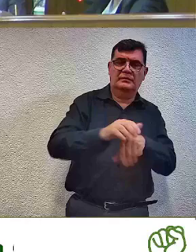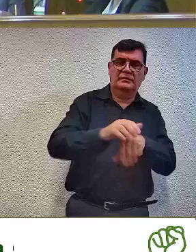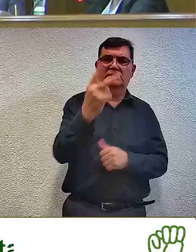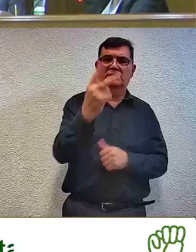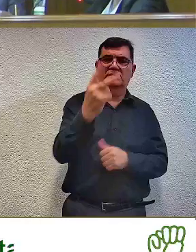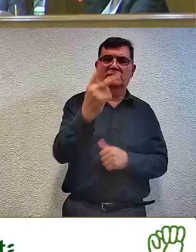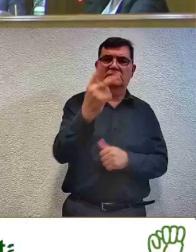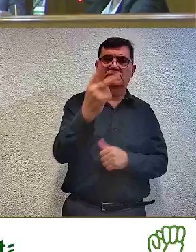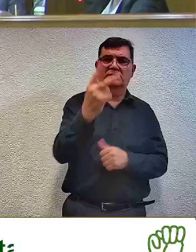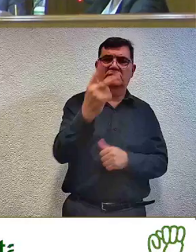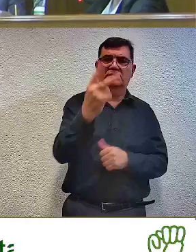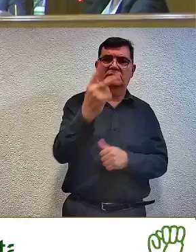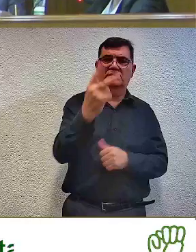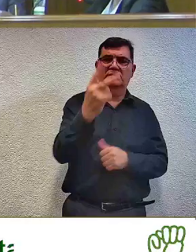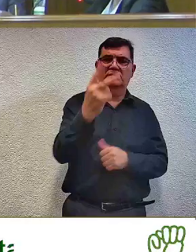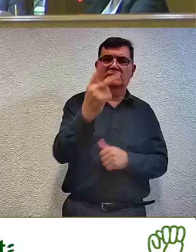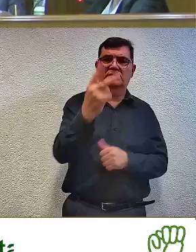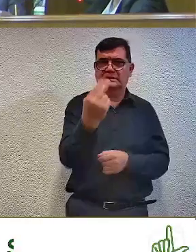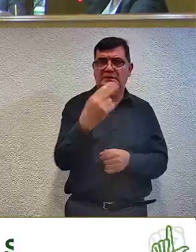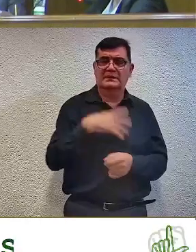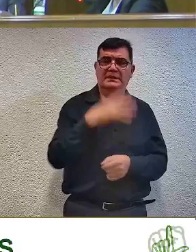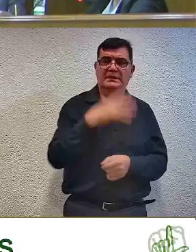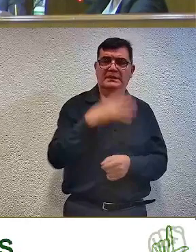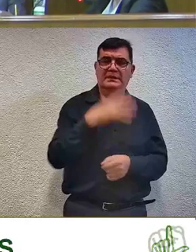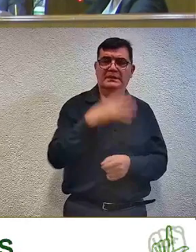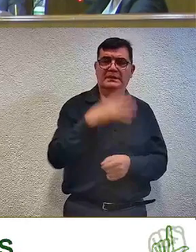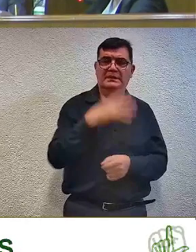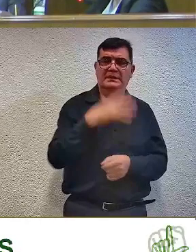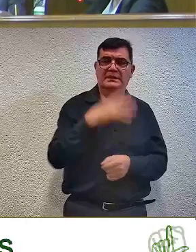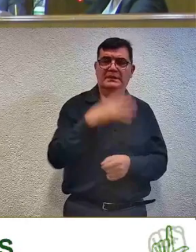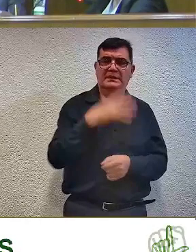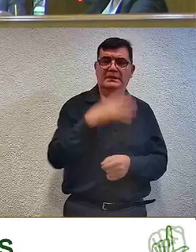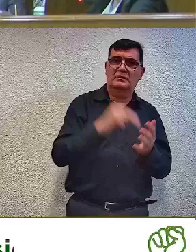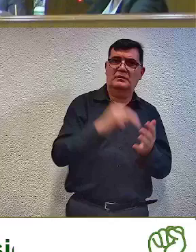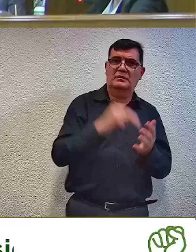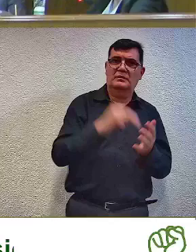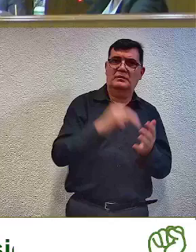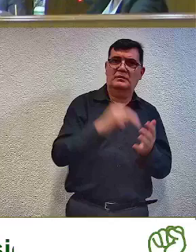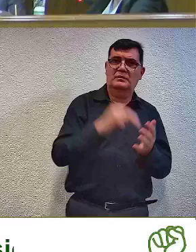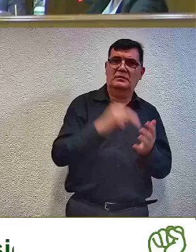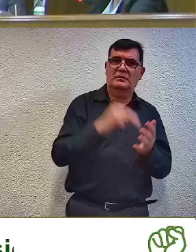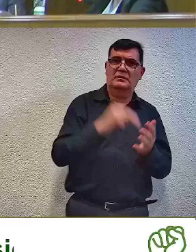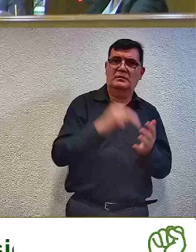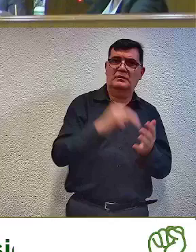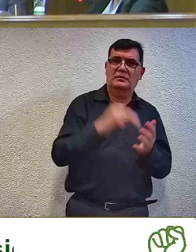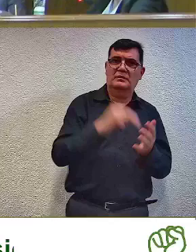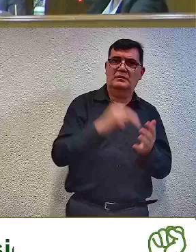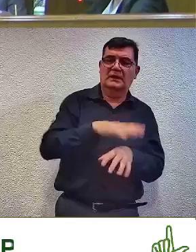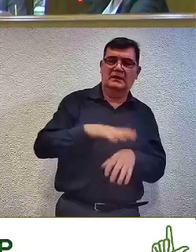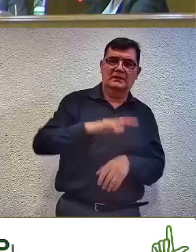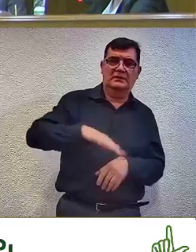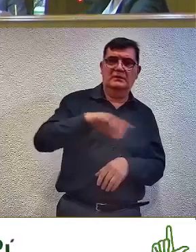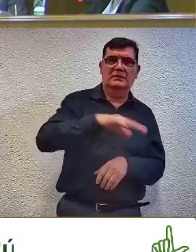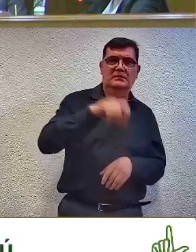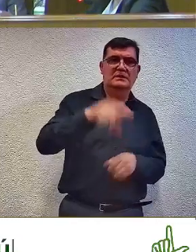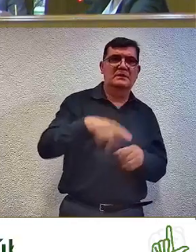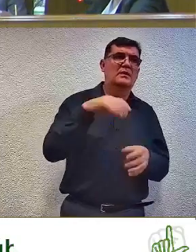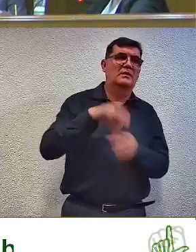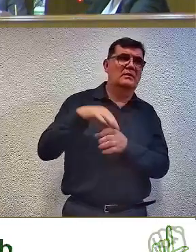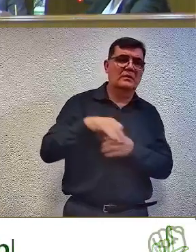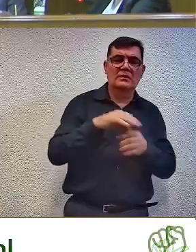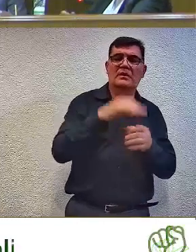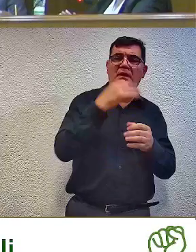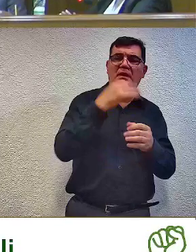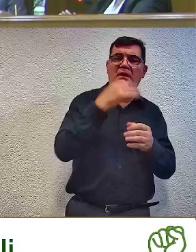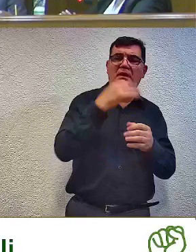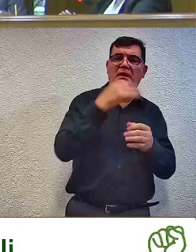1872 de este año, de fecha 10 de noviembre del 2025, el secretario ejecutivo del Instituto Electoral remitió